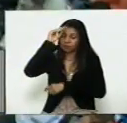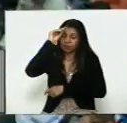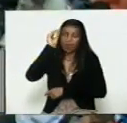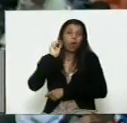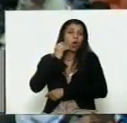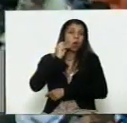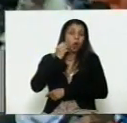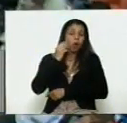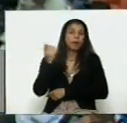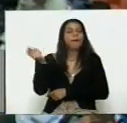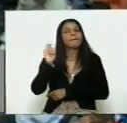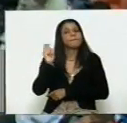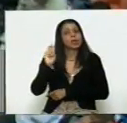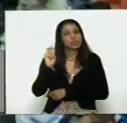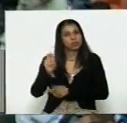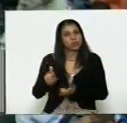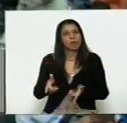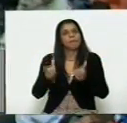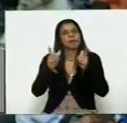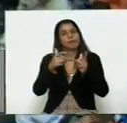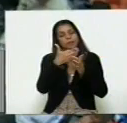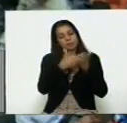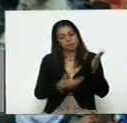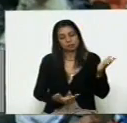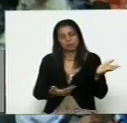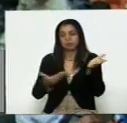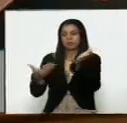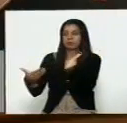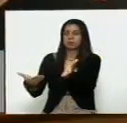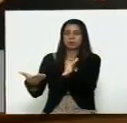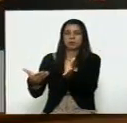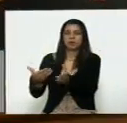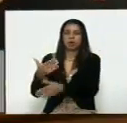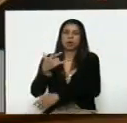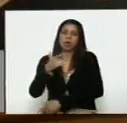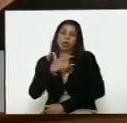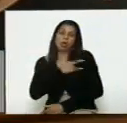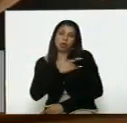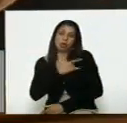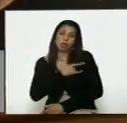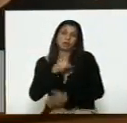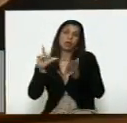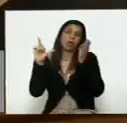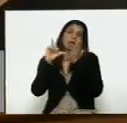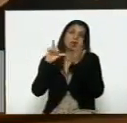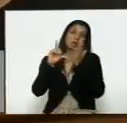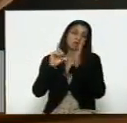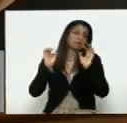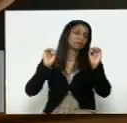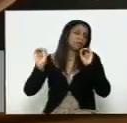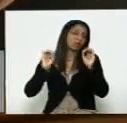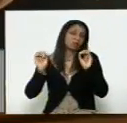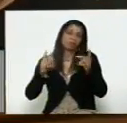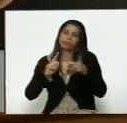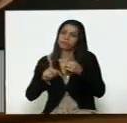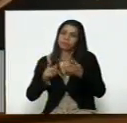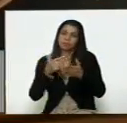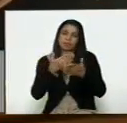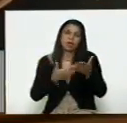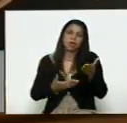presentar mensualmente ante el Centro de Estudio Básico, Diversificado o Universitario